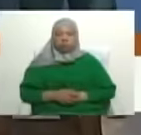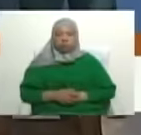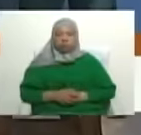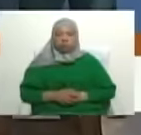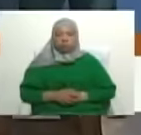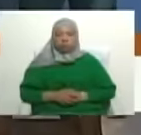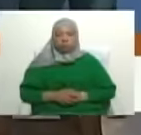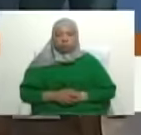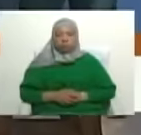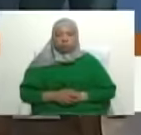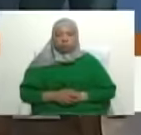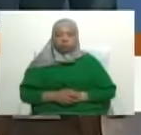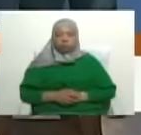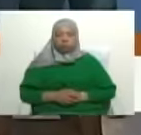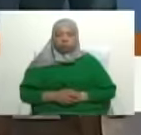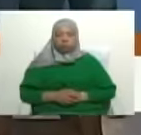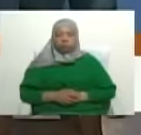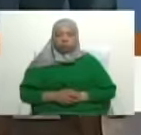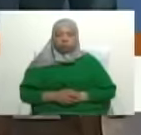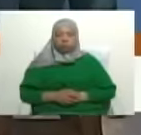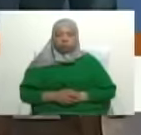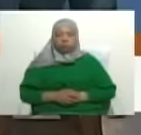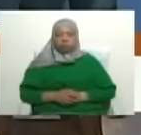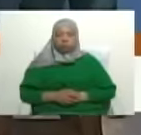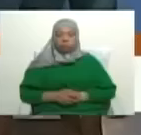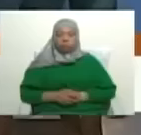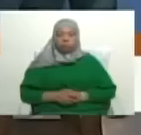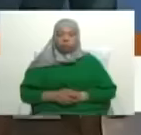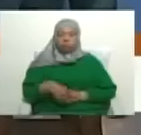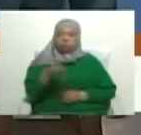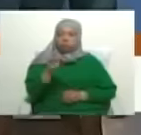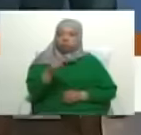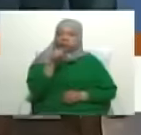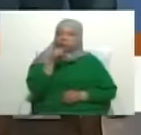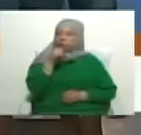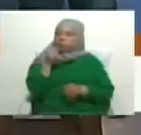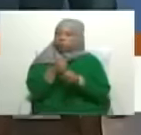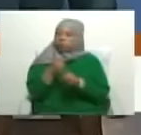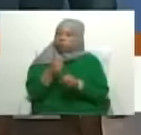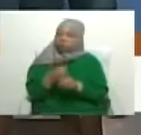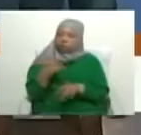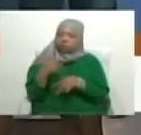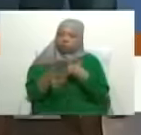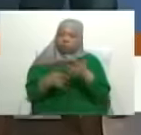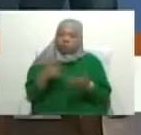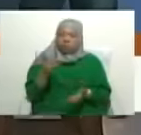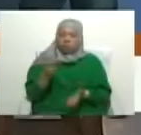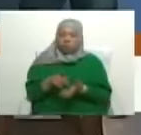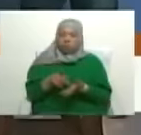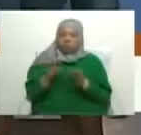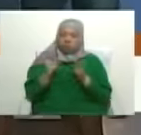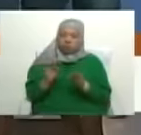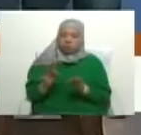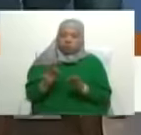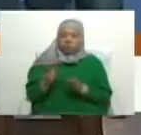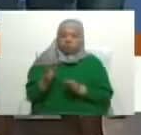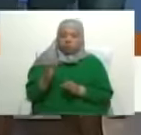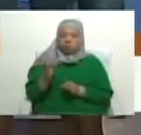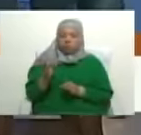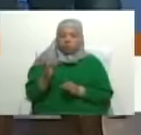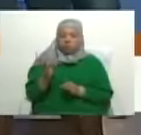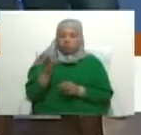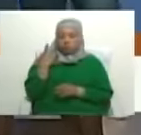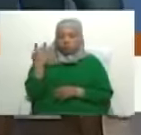¿Y cómo? Arian Berry. Y lo dijimos, Arian Berry, Luke Denman, y el otro lo llamaban por un seudónimo que ahora no